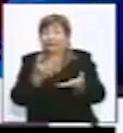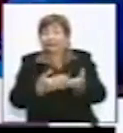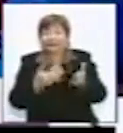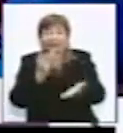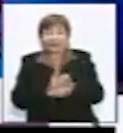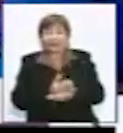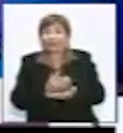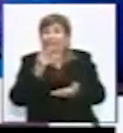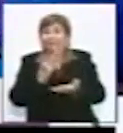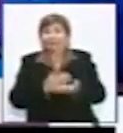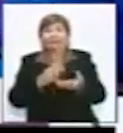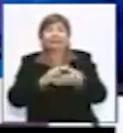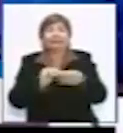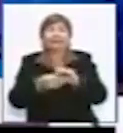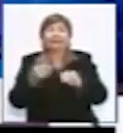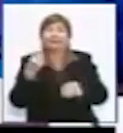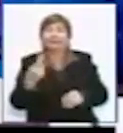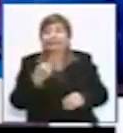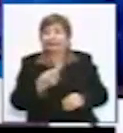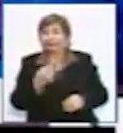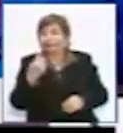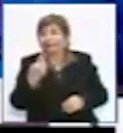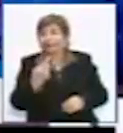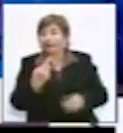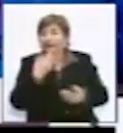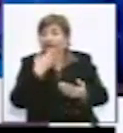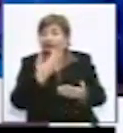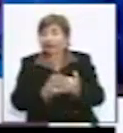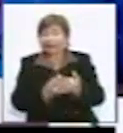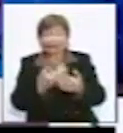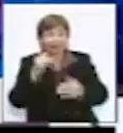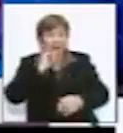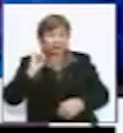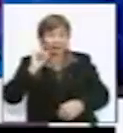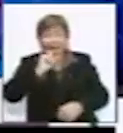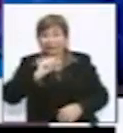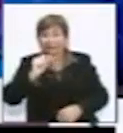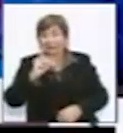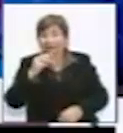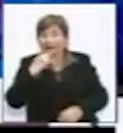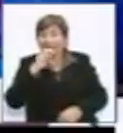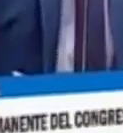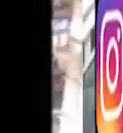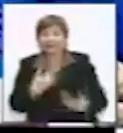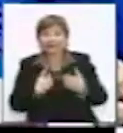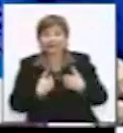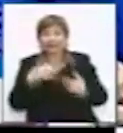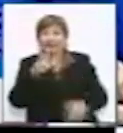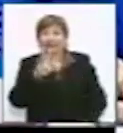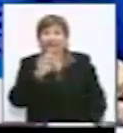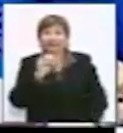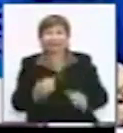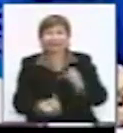Primero, que hay que agradecer a la izquierda radical, que ya no solo se va a hablar de abril, ahora se va a hablar del 30 de septiembre. Es que